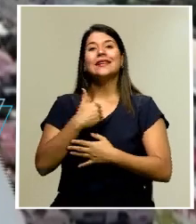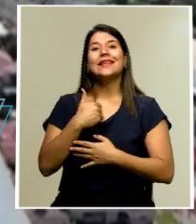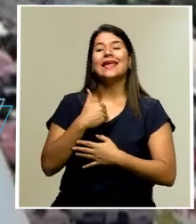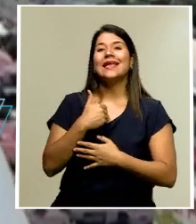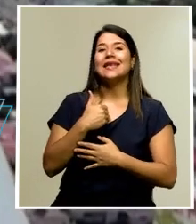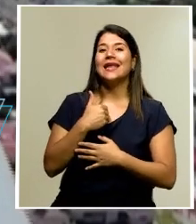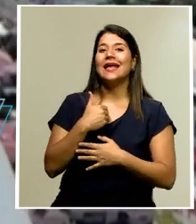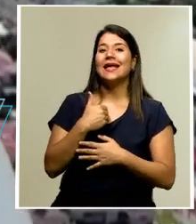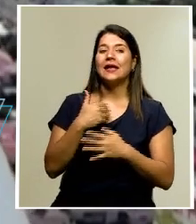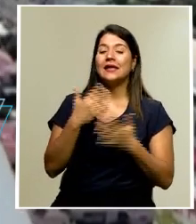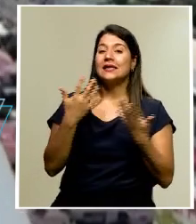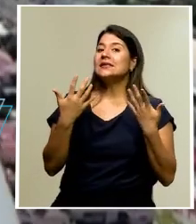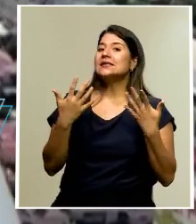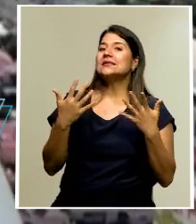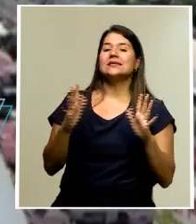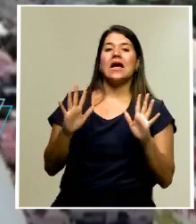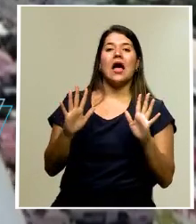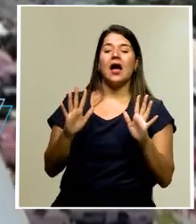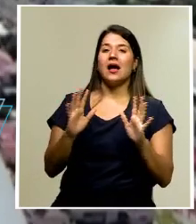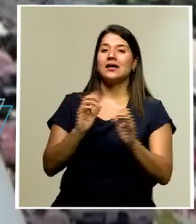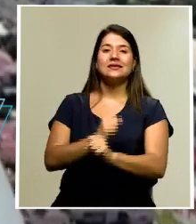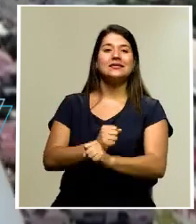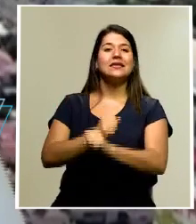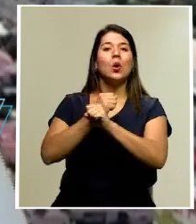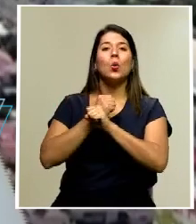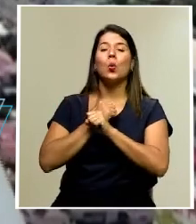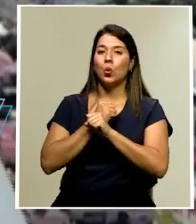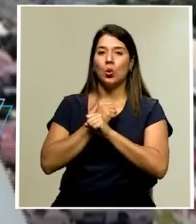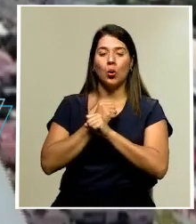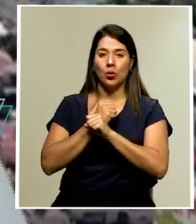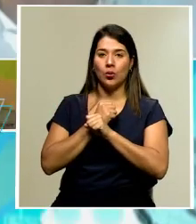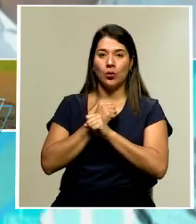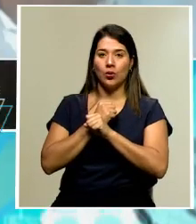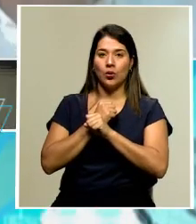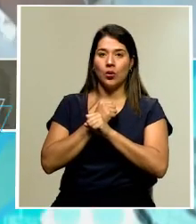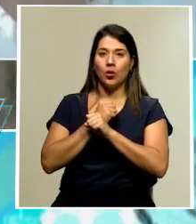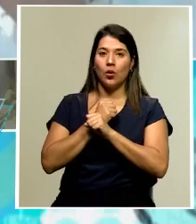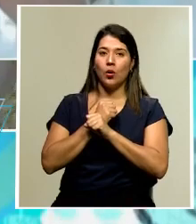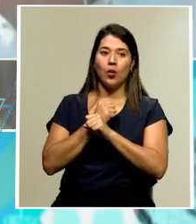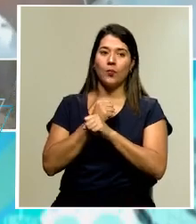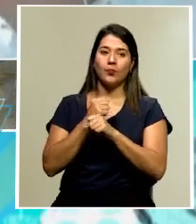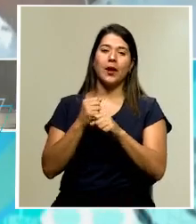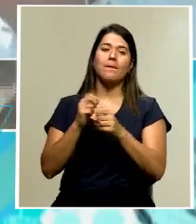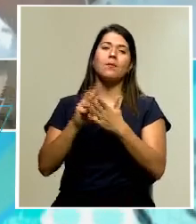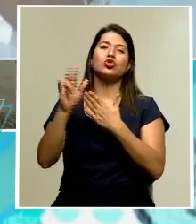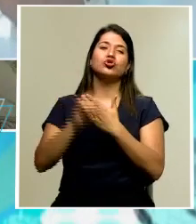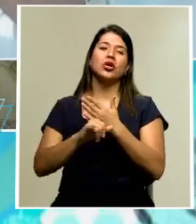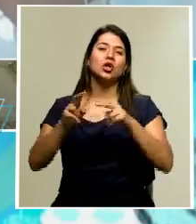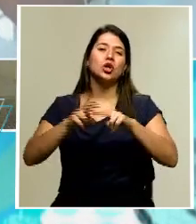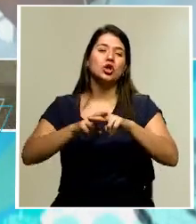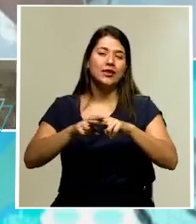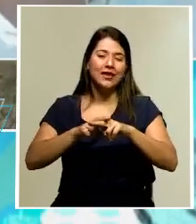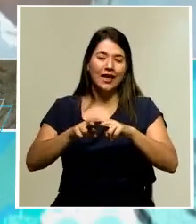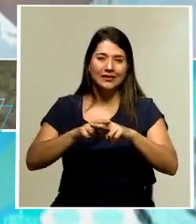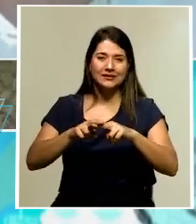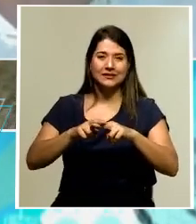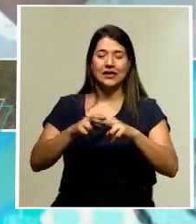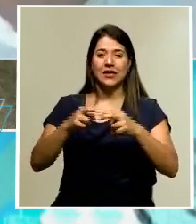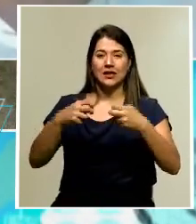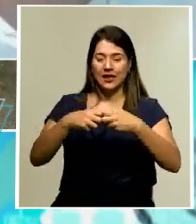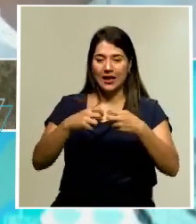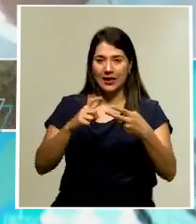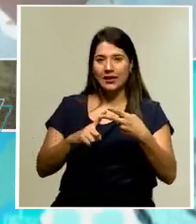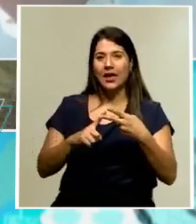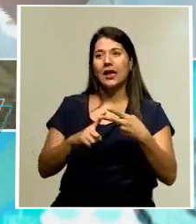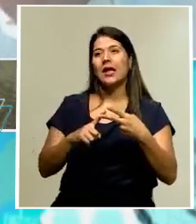ya está presupuestado el tema del tren de los combustibles, de las pensiones, del Banco Anglo, de